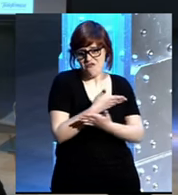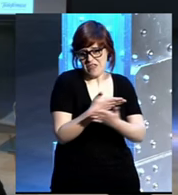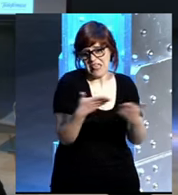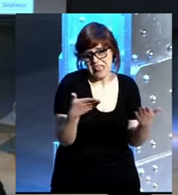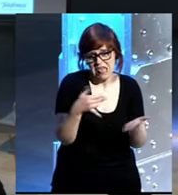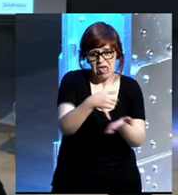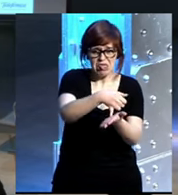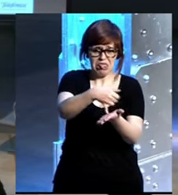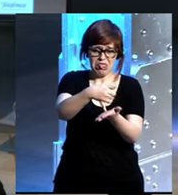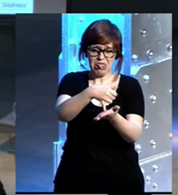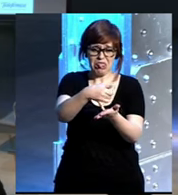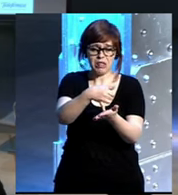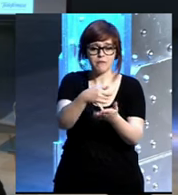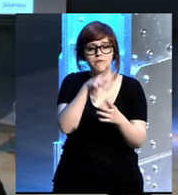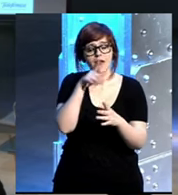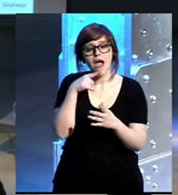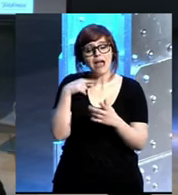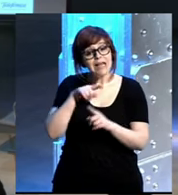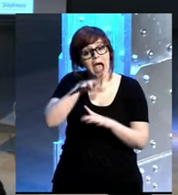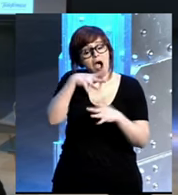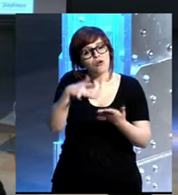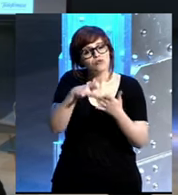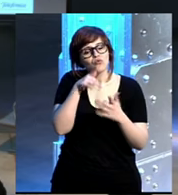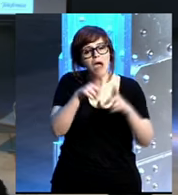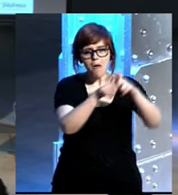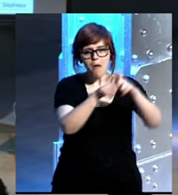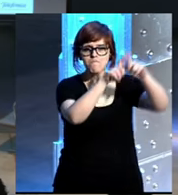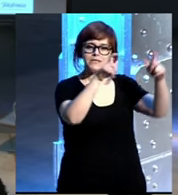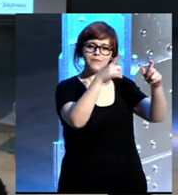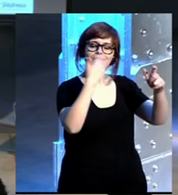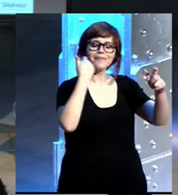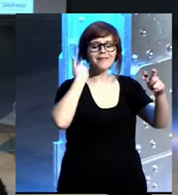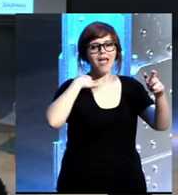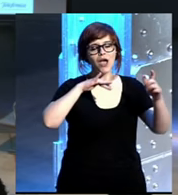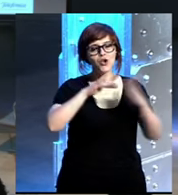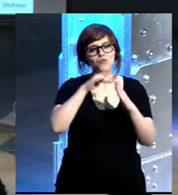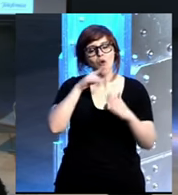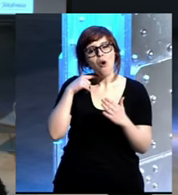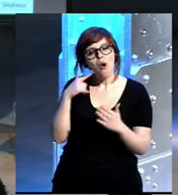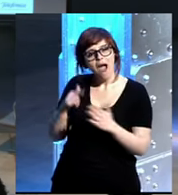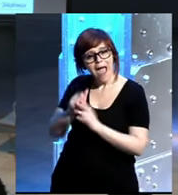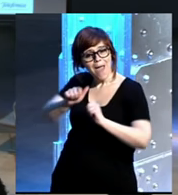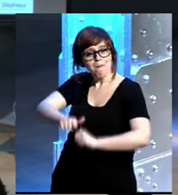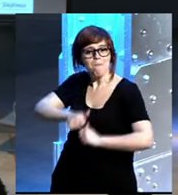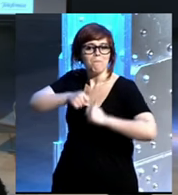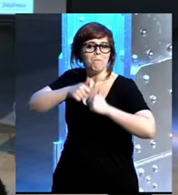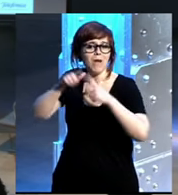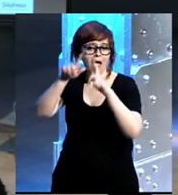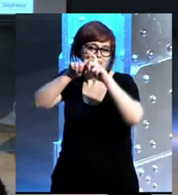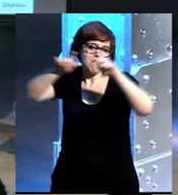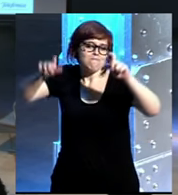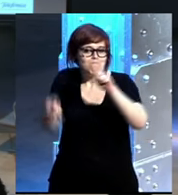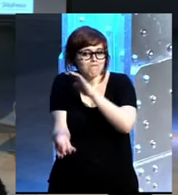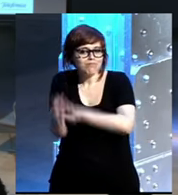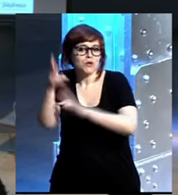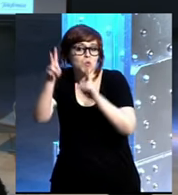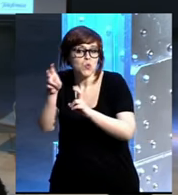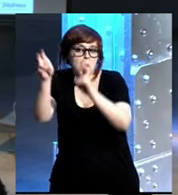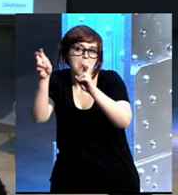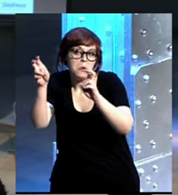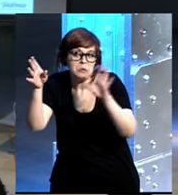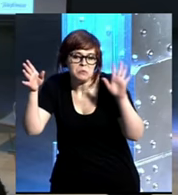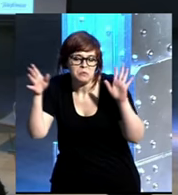de empresarios a emprendedores. Es una terminología que no sé si es solamente semántica o que encuentra algo detrás. Pero resulta